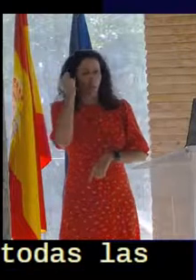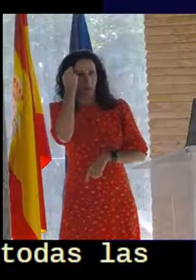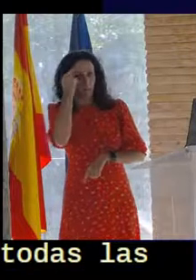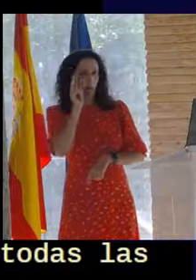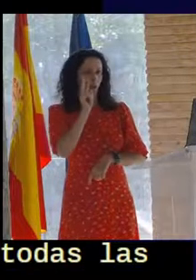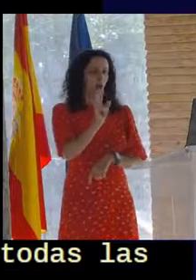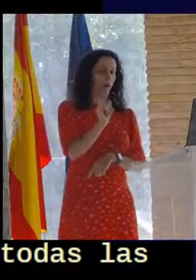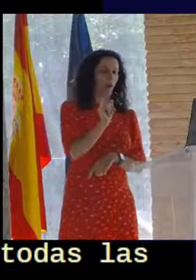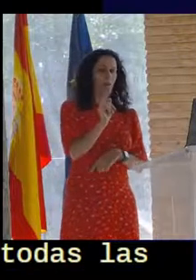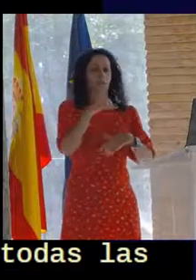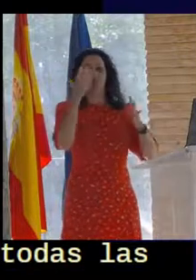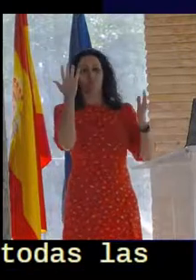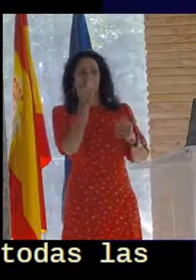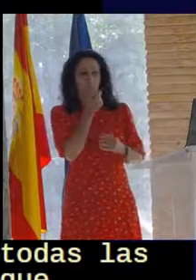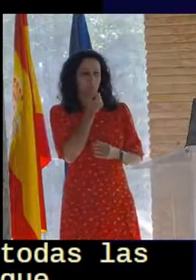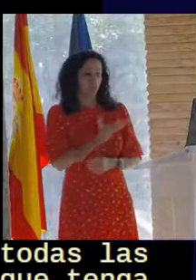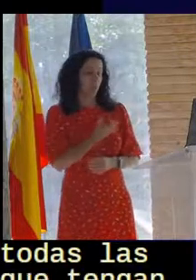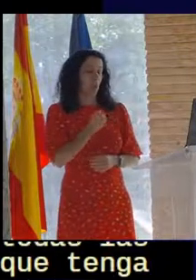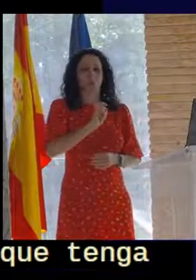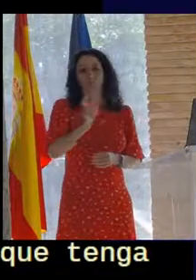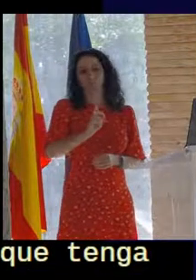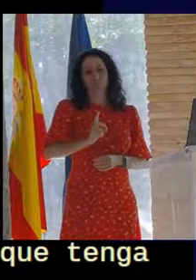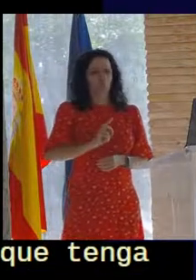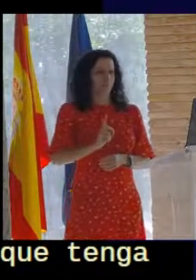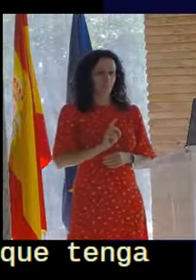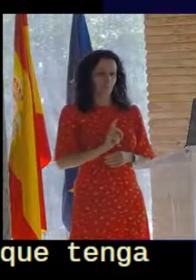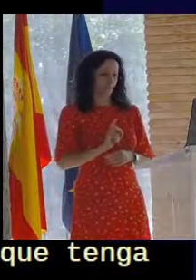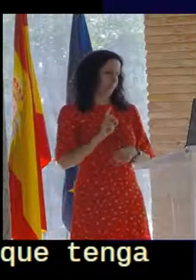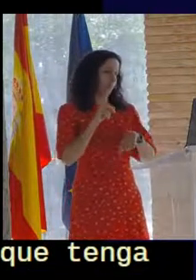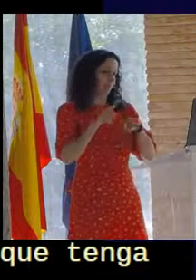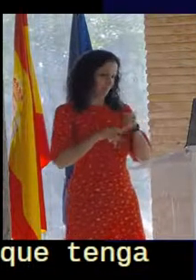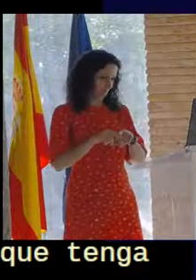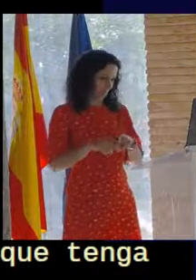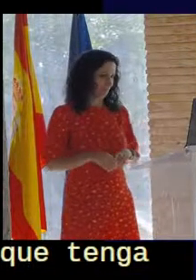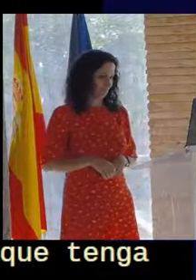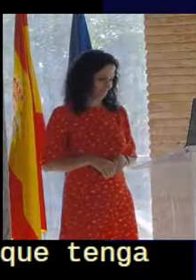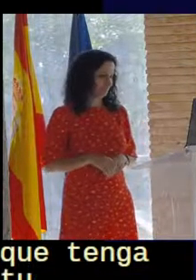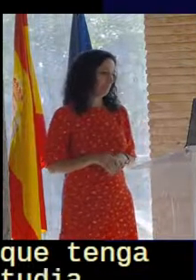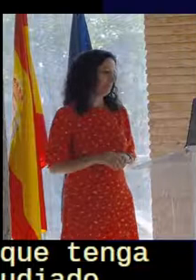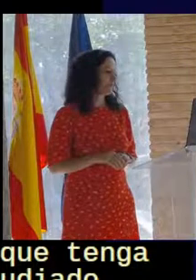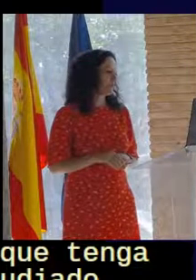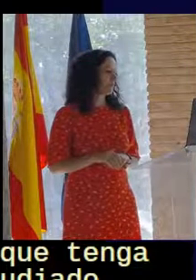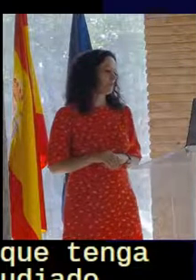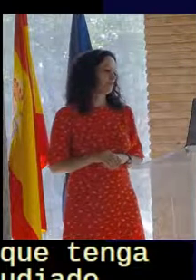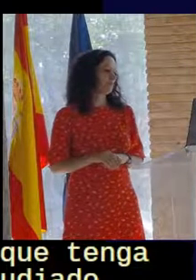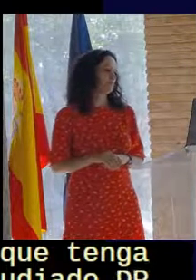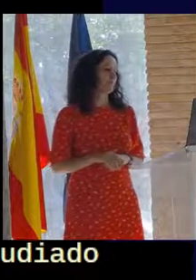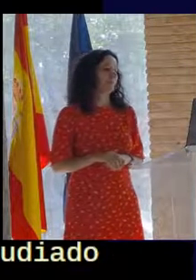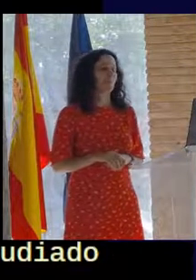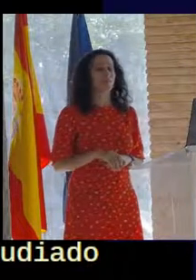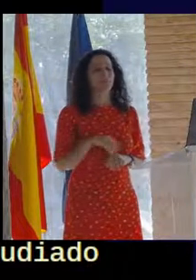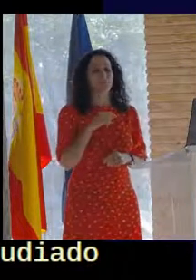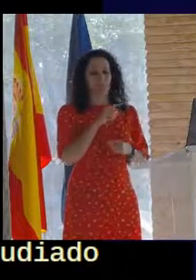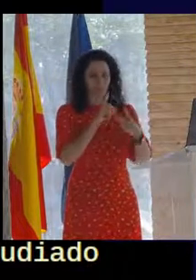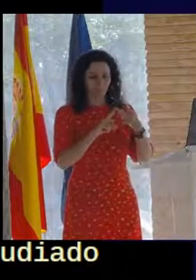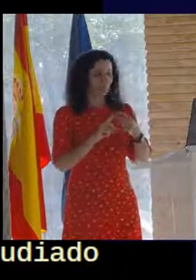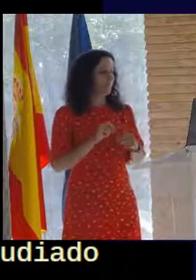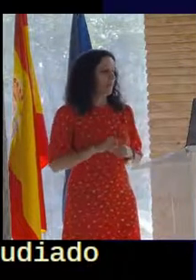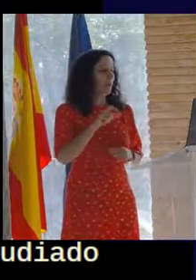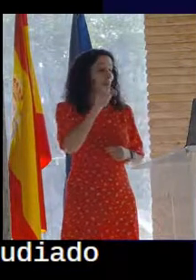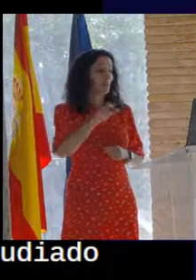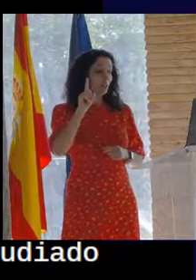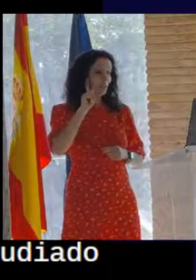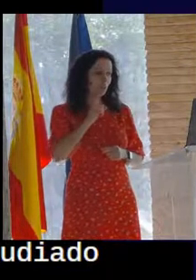los labios depende de la habilidad que tenga cada uno Depende si lo ha practicado si no si lo ha estudiado depende de la persona sorda